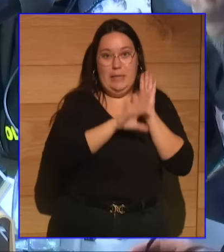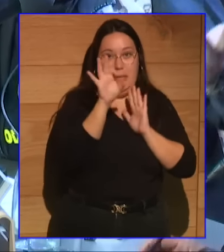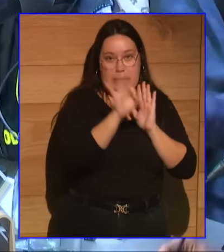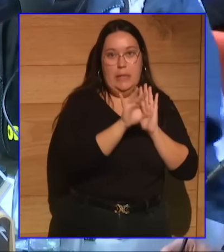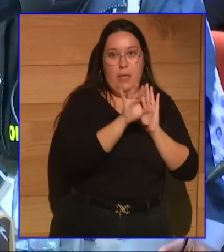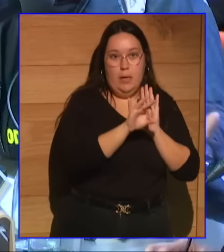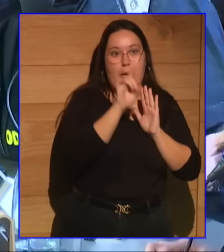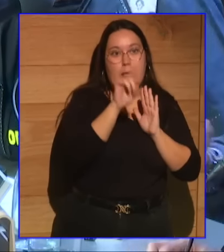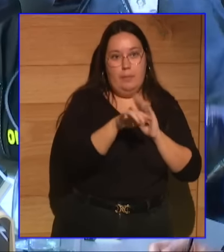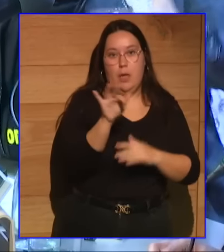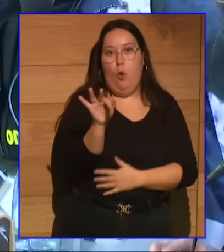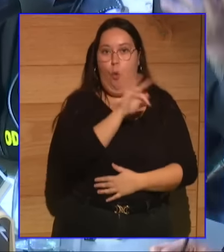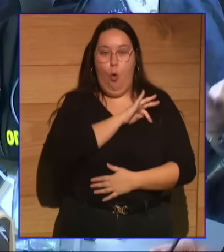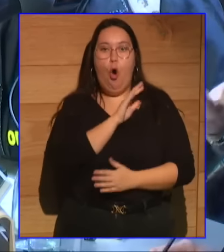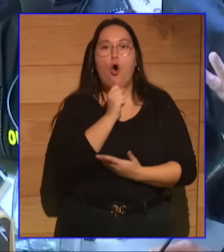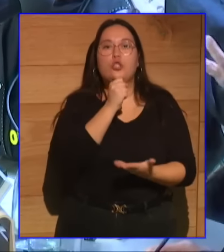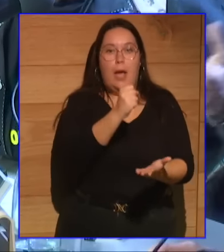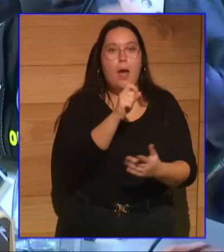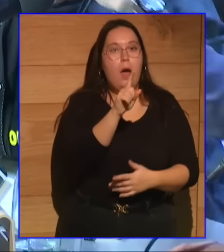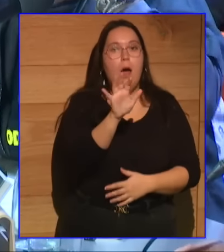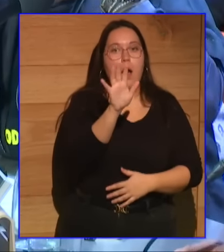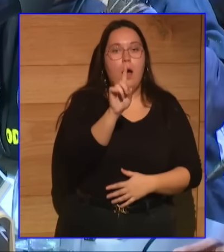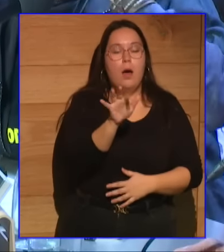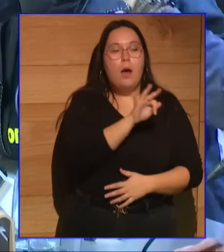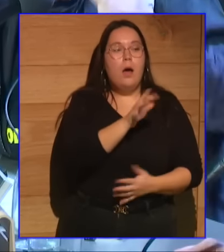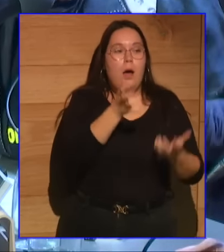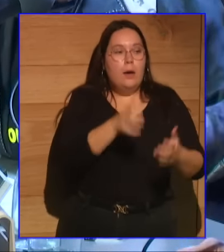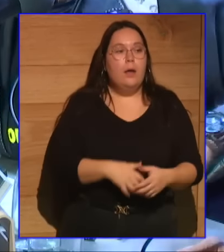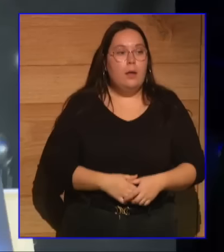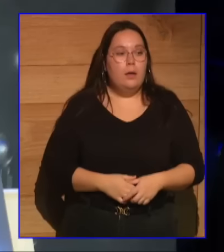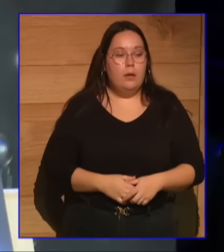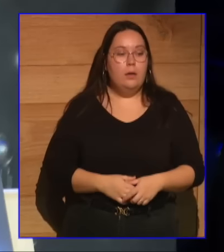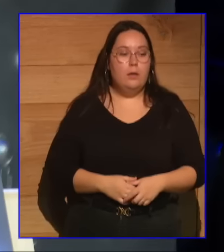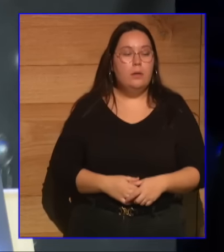Schindler, que se lleva también el Oscar. En y este que, caso que se es lo lleva. Otro, de hecho, otro